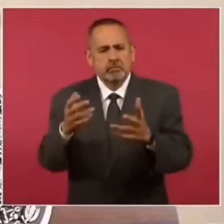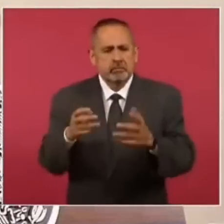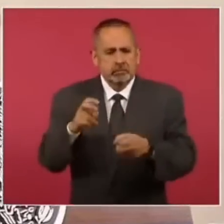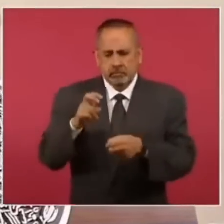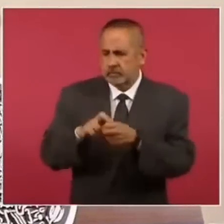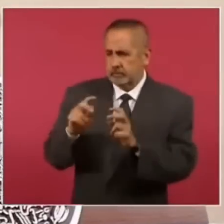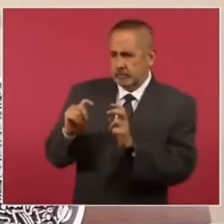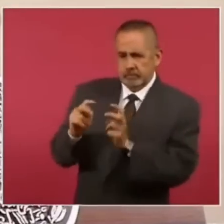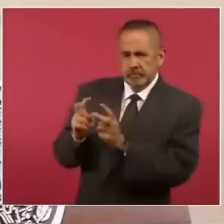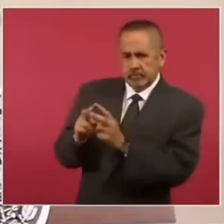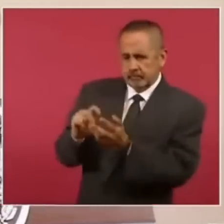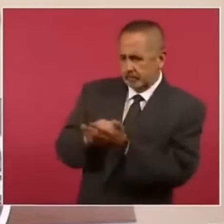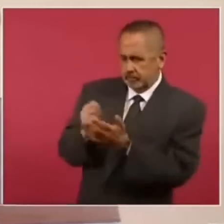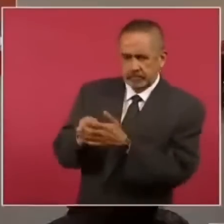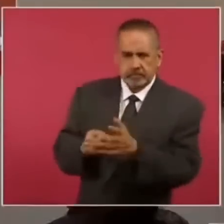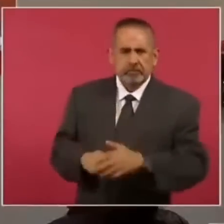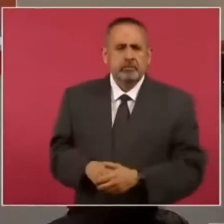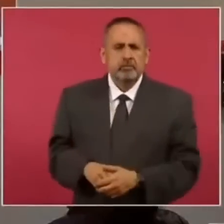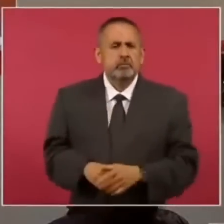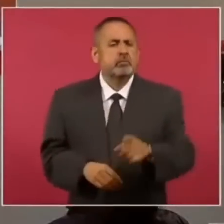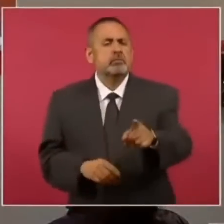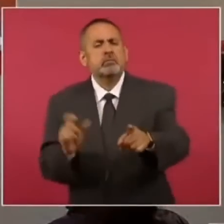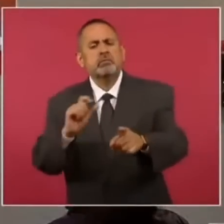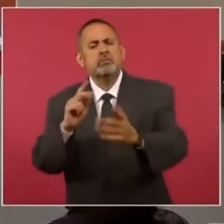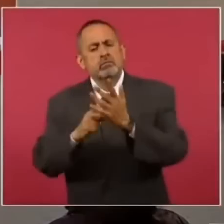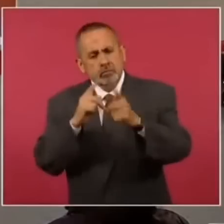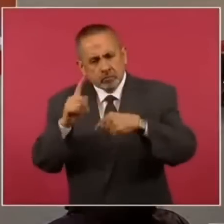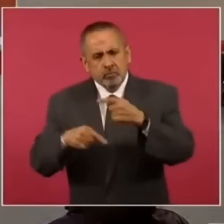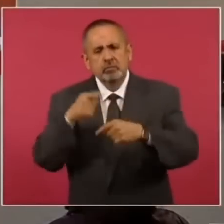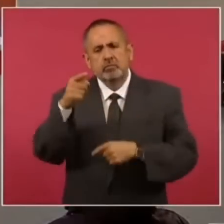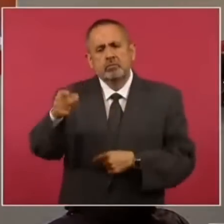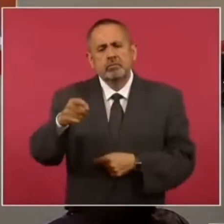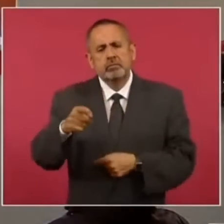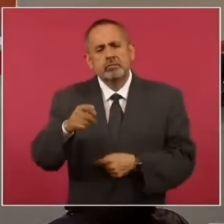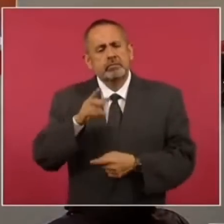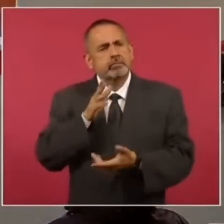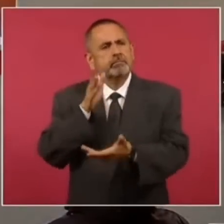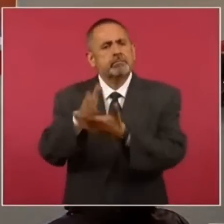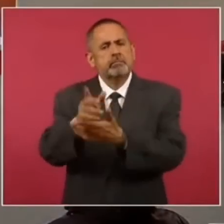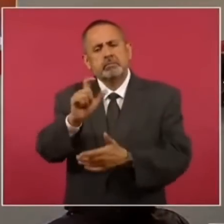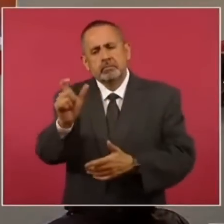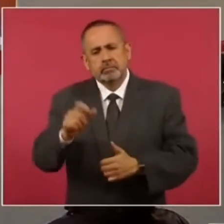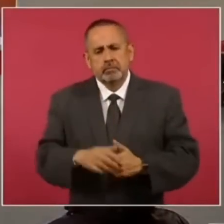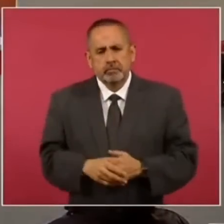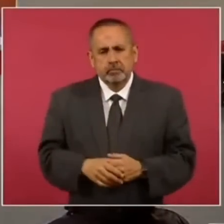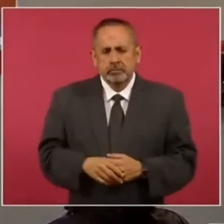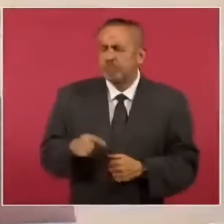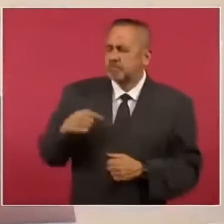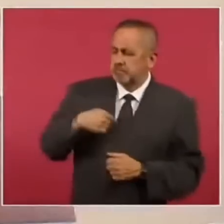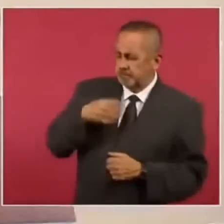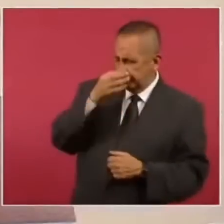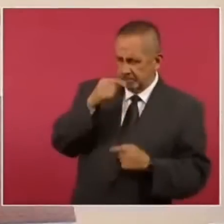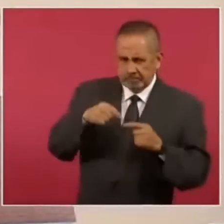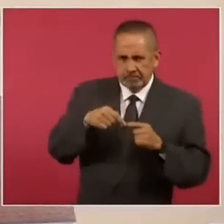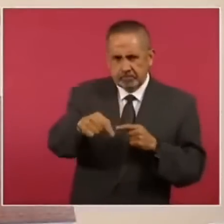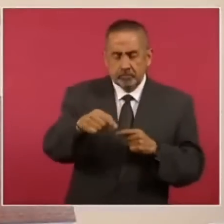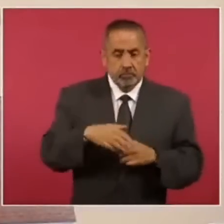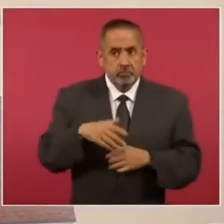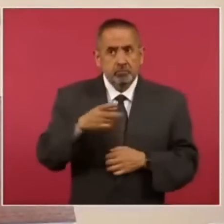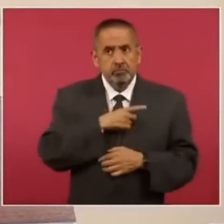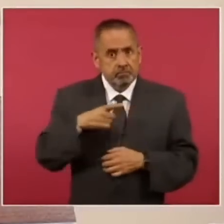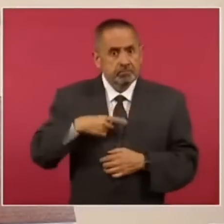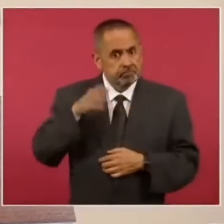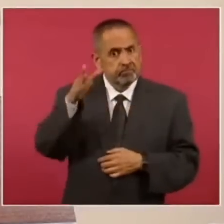Sí, Tamaulipas. Sí. ¿Cuándo vuelve a ir a Tamaulipas, presidente? Aprovechando. Voy a estar ya pronto. Tengo que